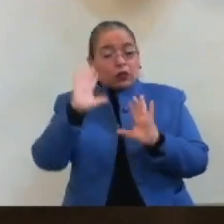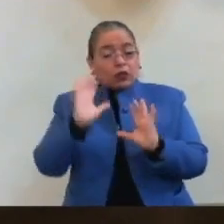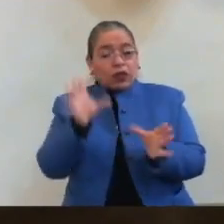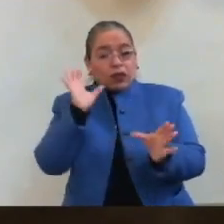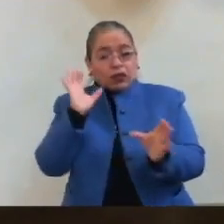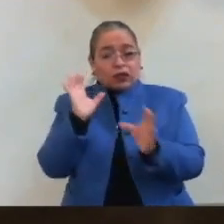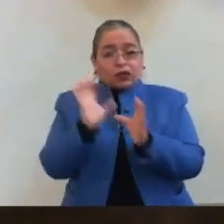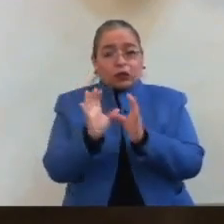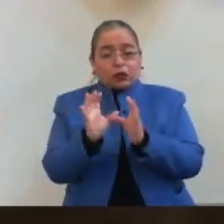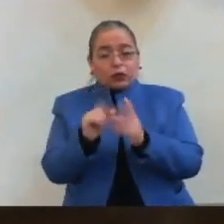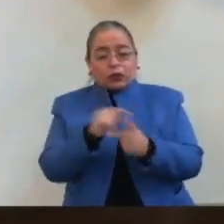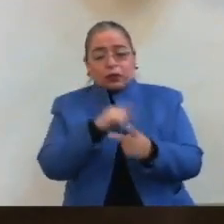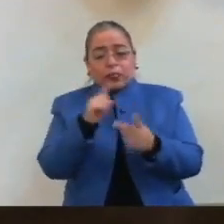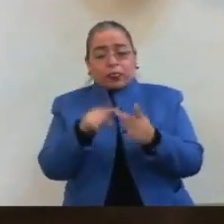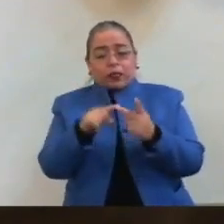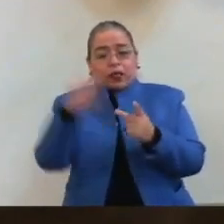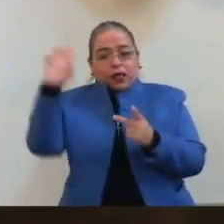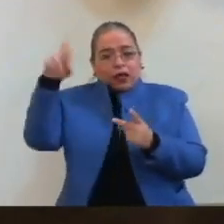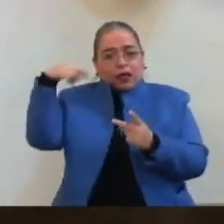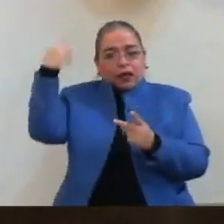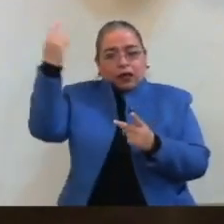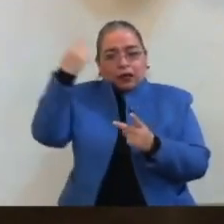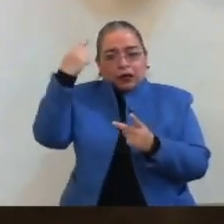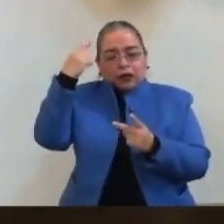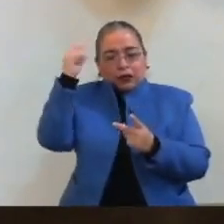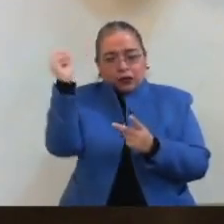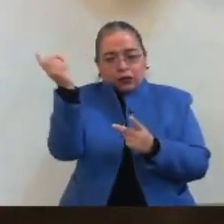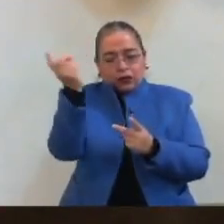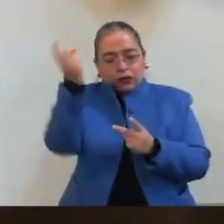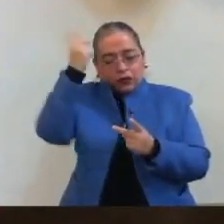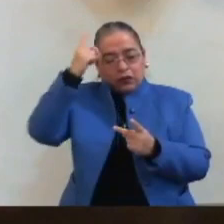el reino de dios está cerca